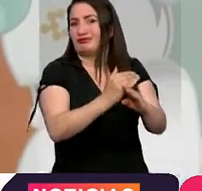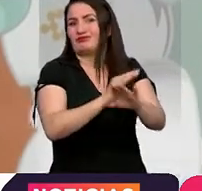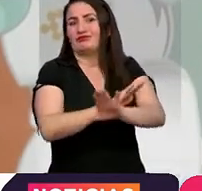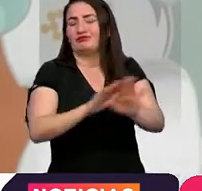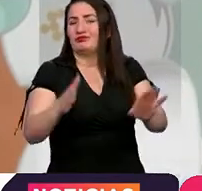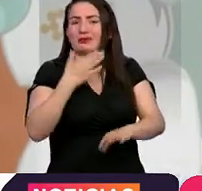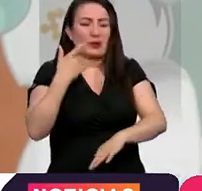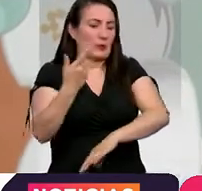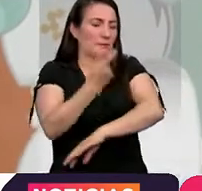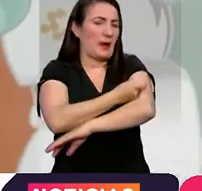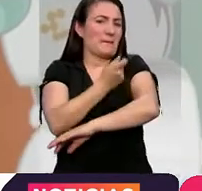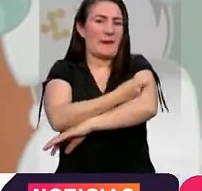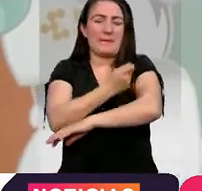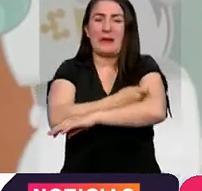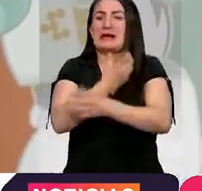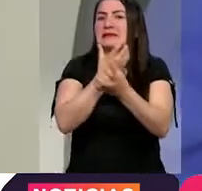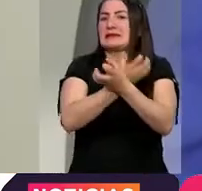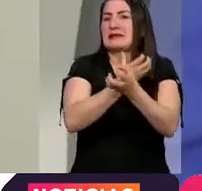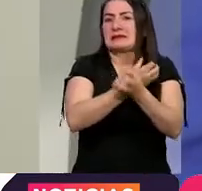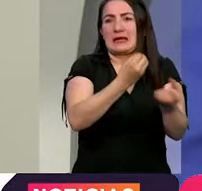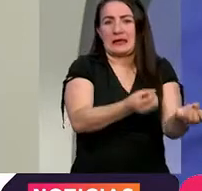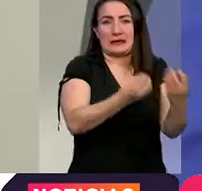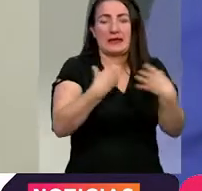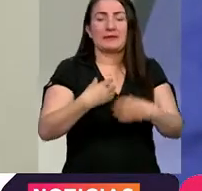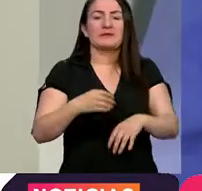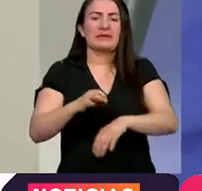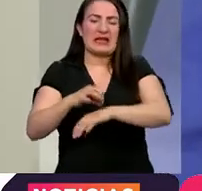que el mundo descubrió, que la ciencia nos ha brindado. El